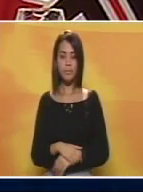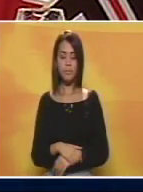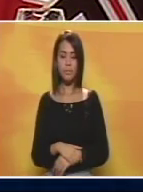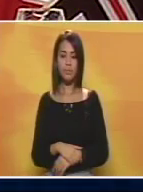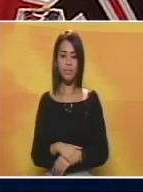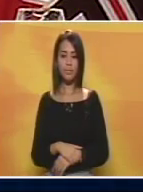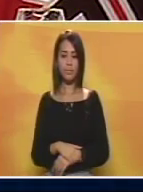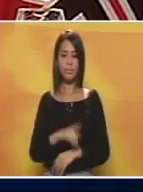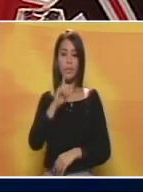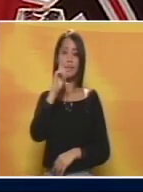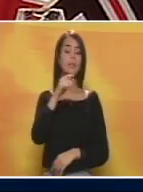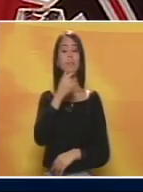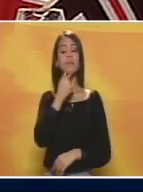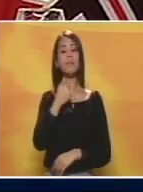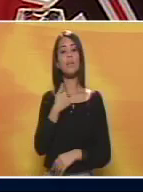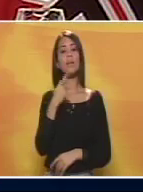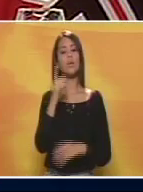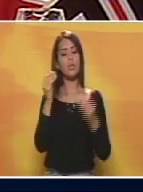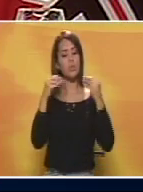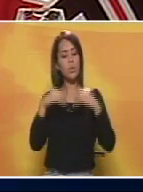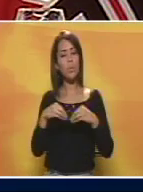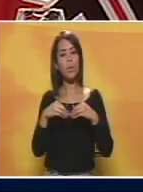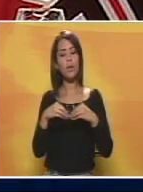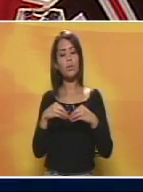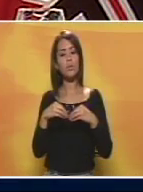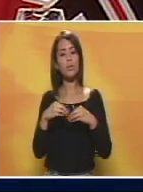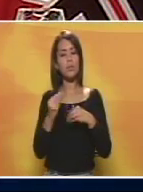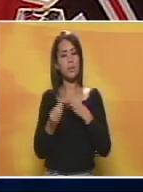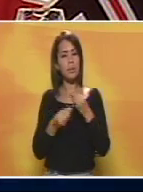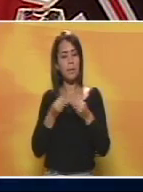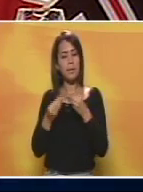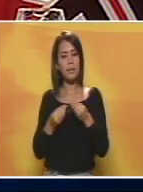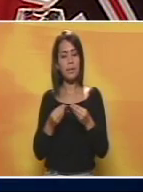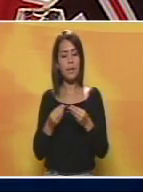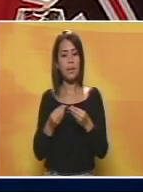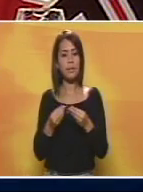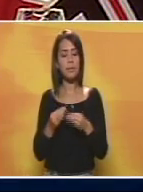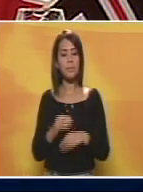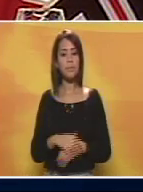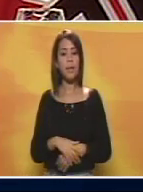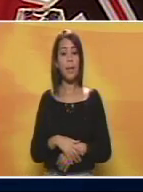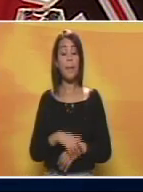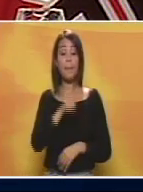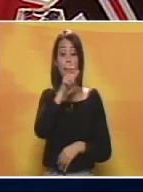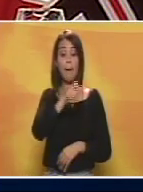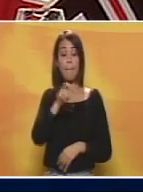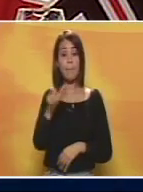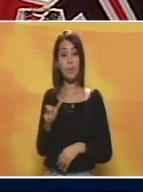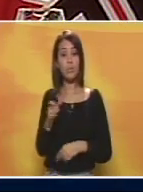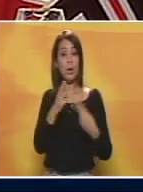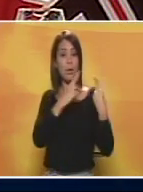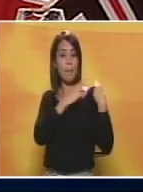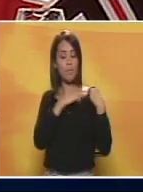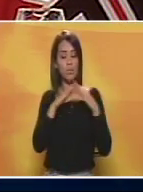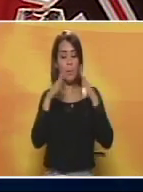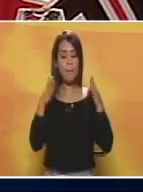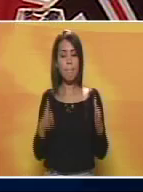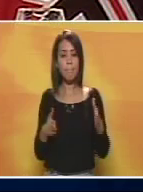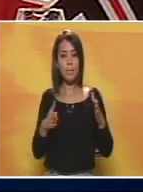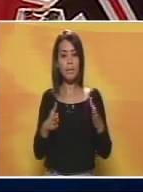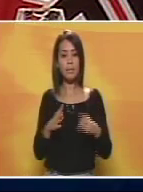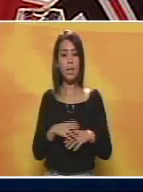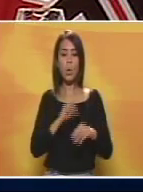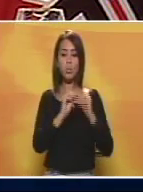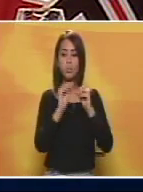También nos dijeron que en estos acuerdos que se realizará el oportuno sorteo de los miembros de mesa con la adecuada notificación